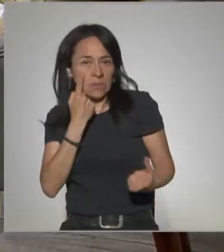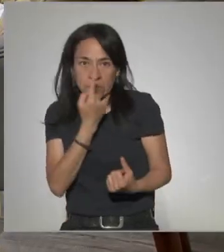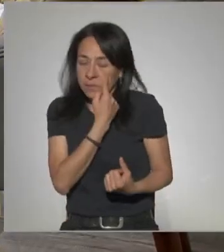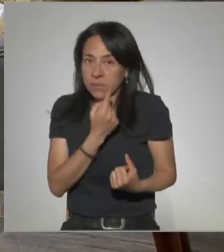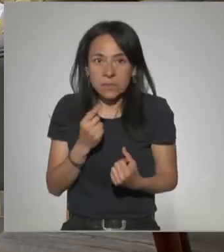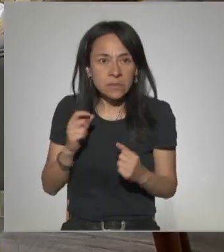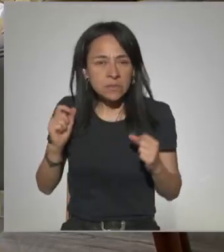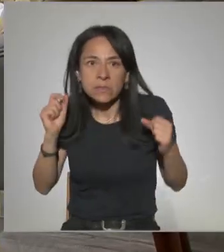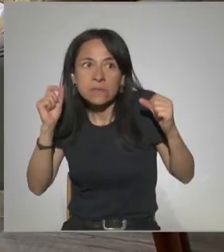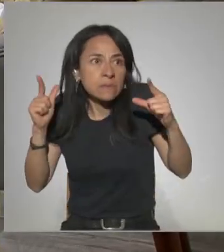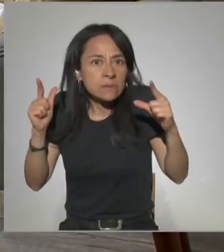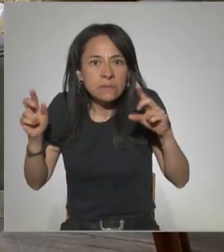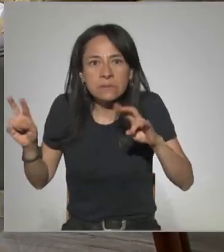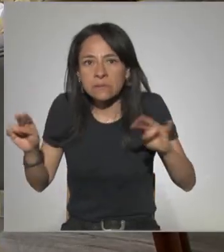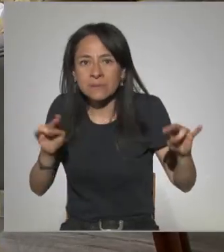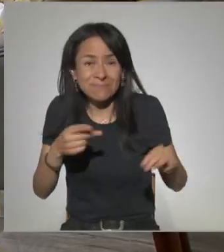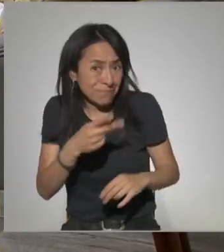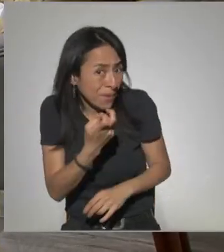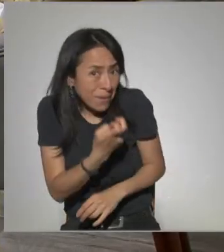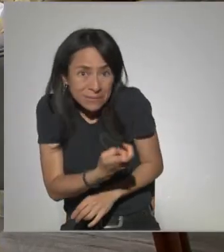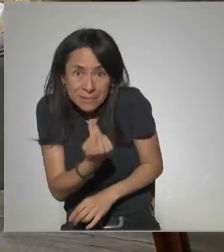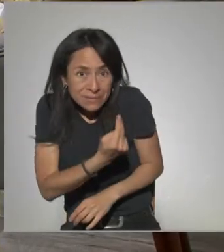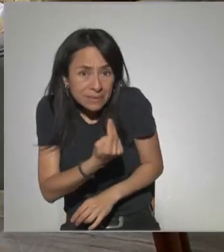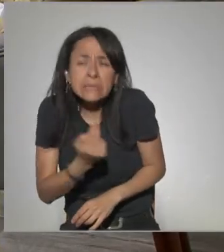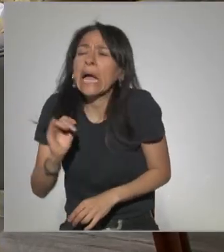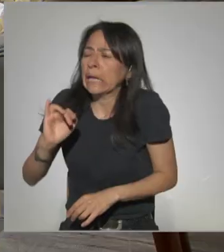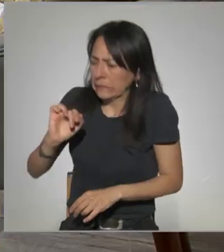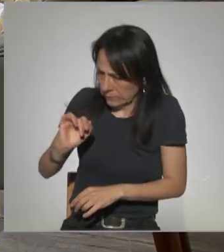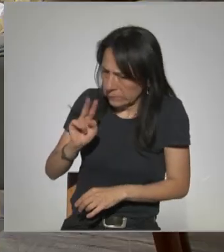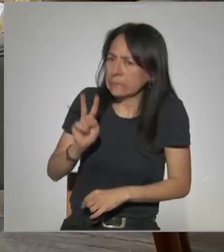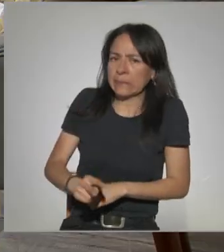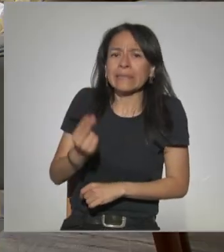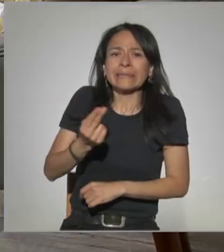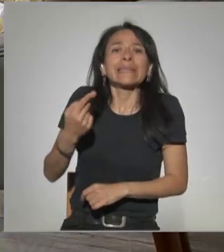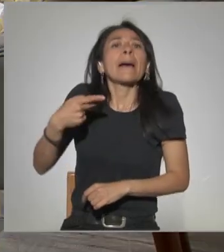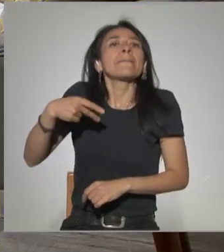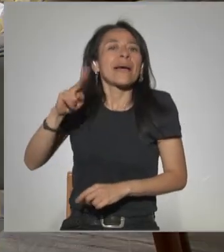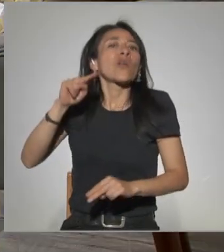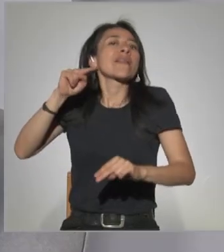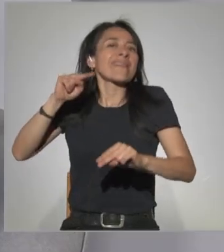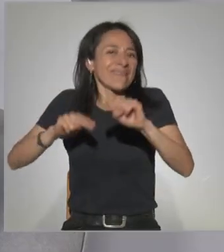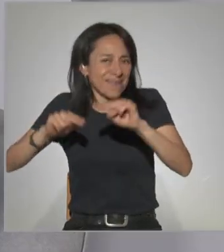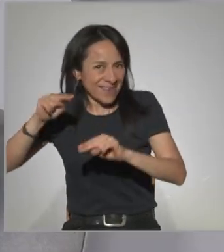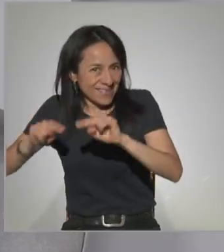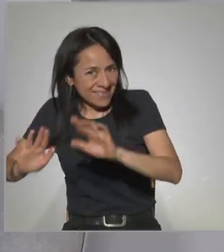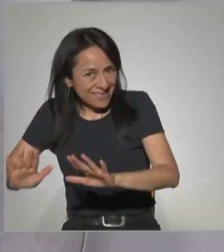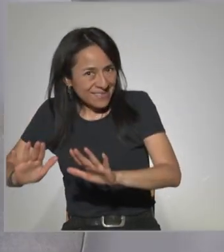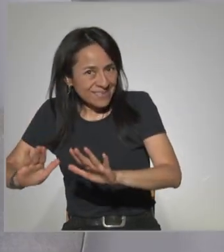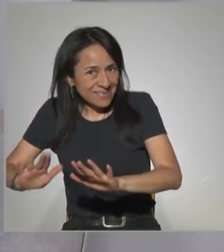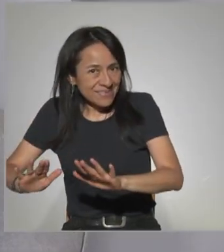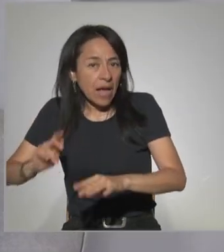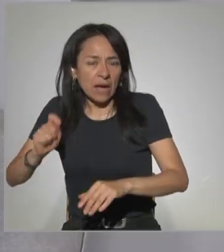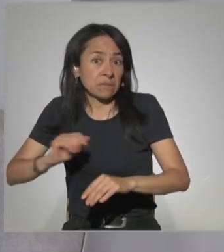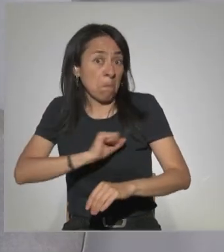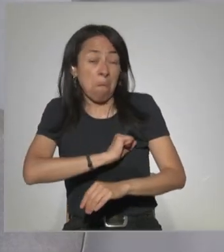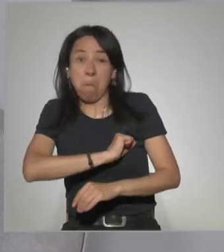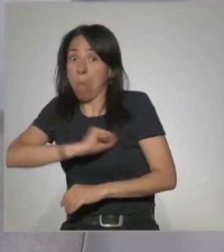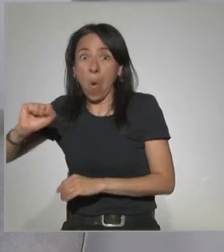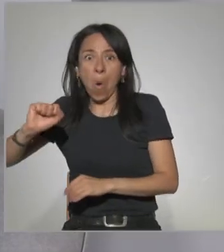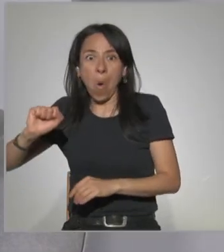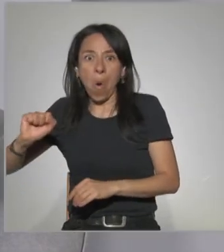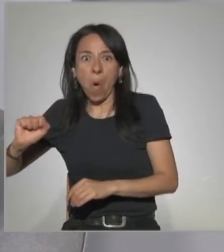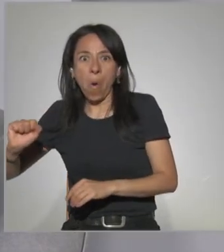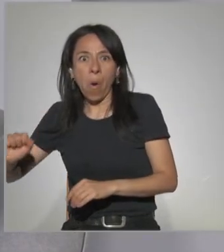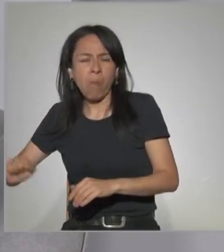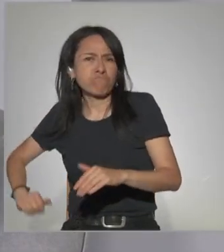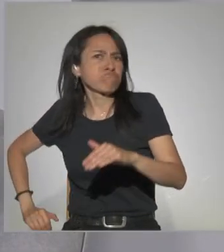necesario. es necesario en un grado, ¿no? Es Ajá. necesario en un grado porque no es a nivel de pico, ¿no?